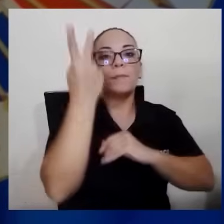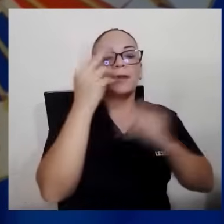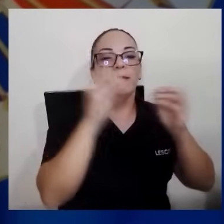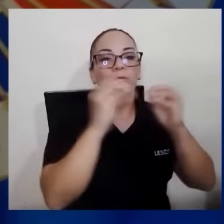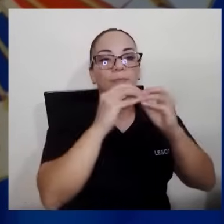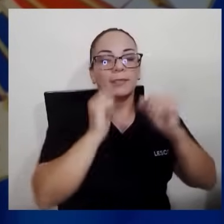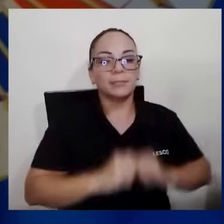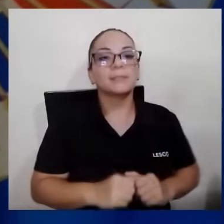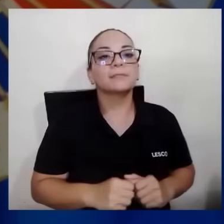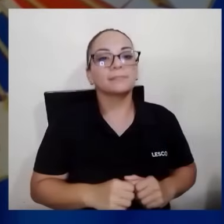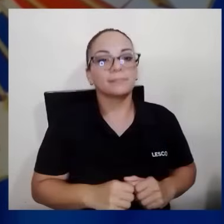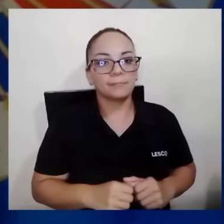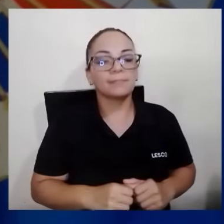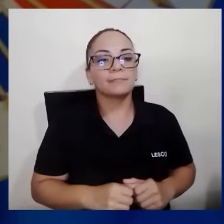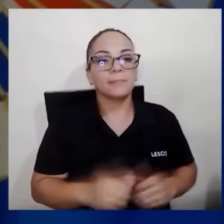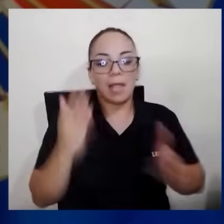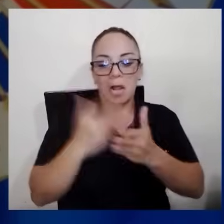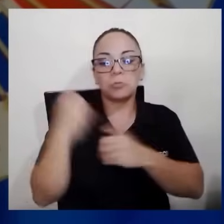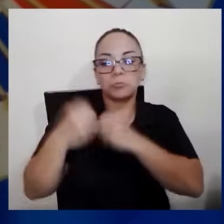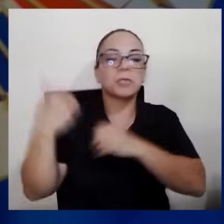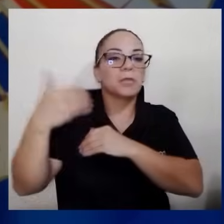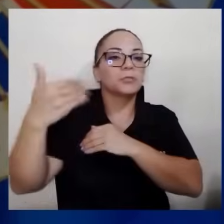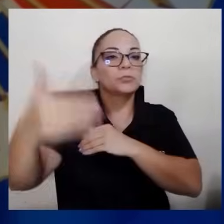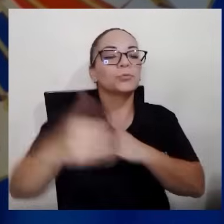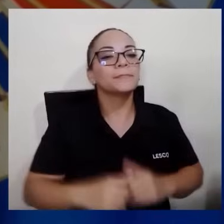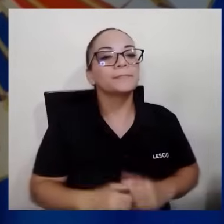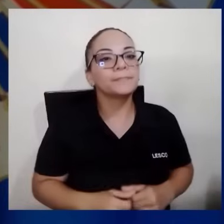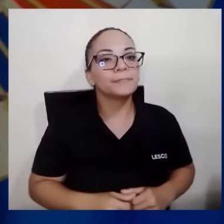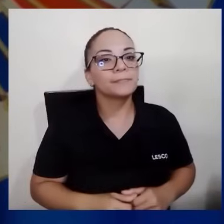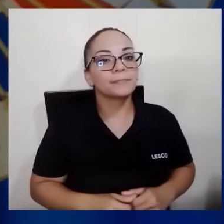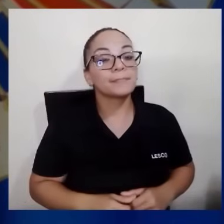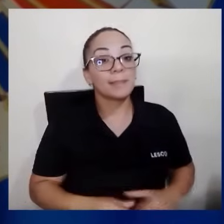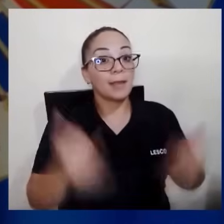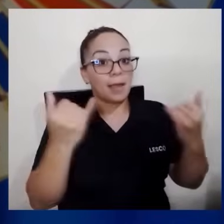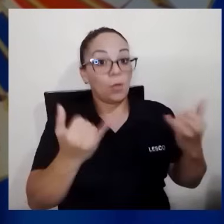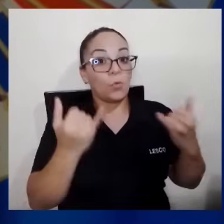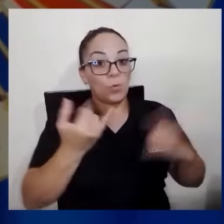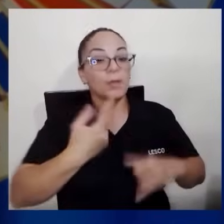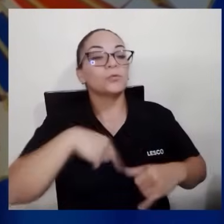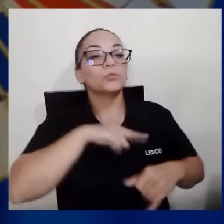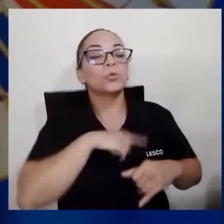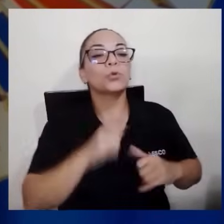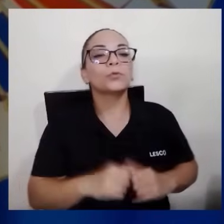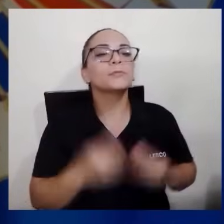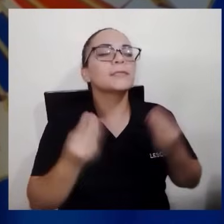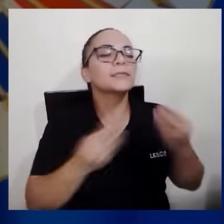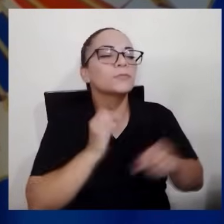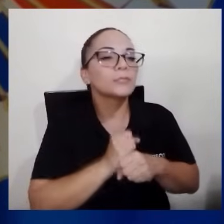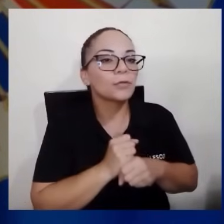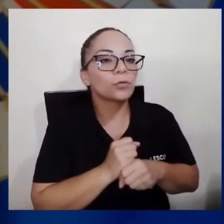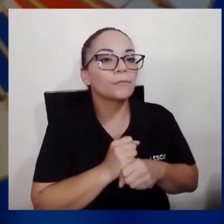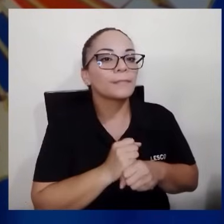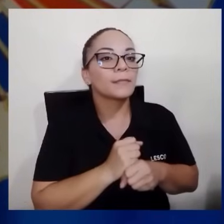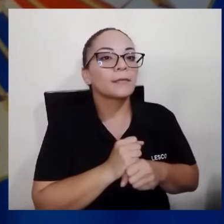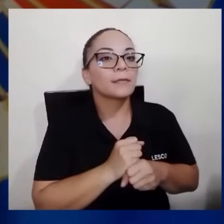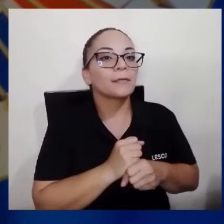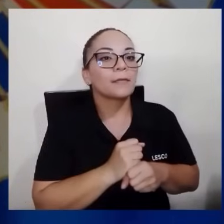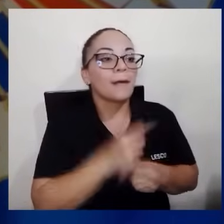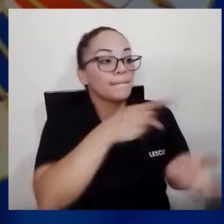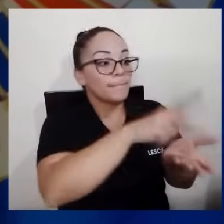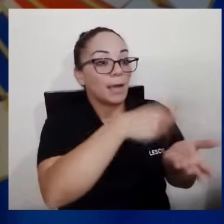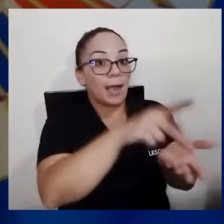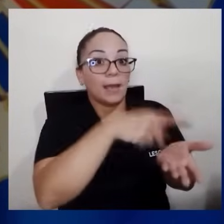cuantas décadas ahora los estamos haciendo con el pago de por servicios